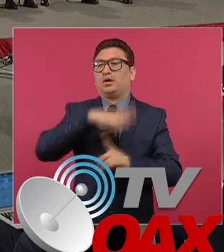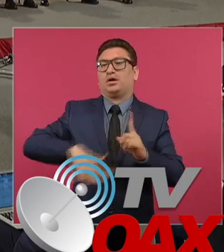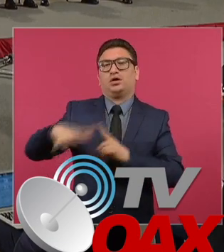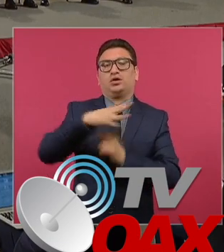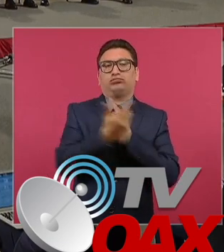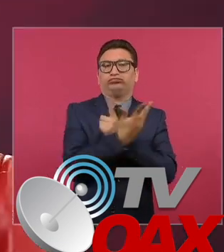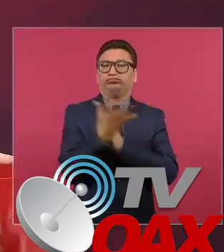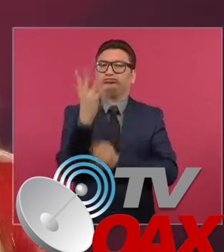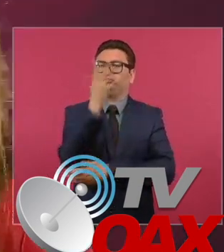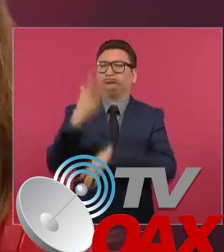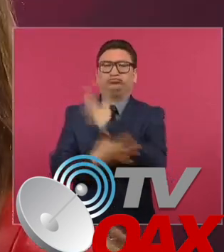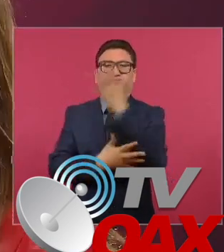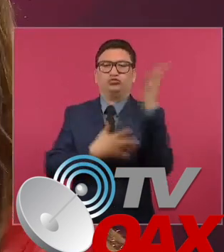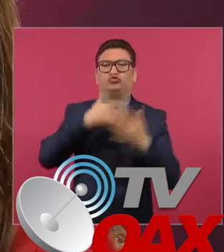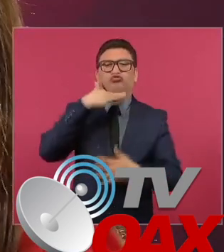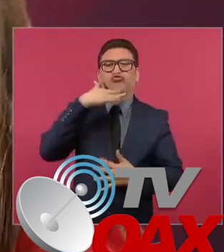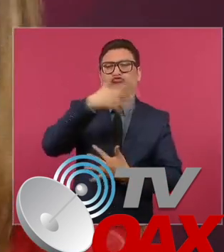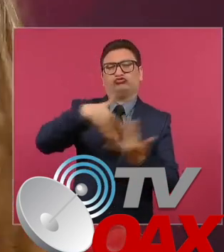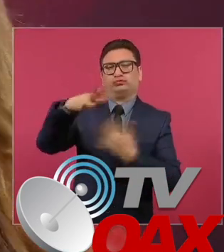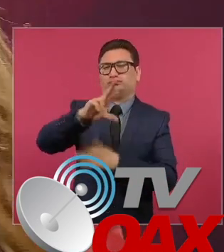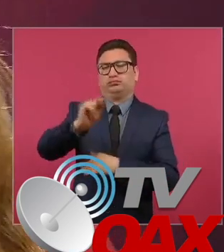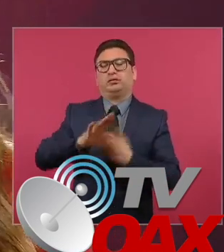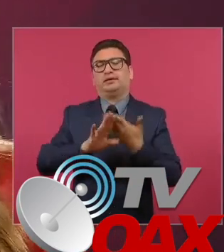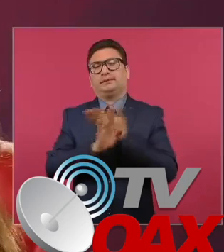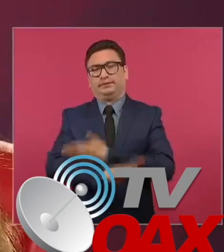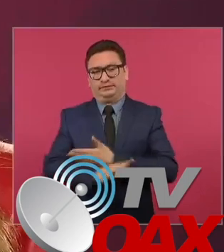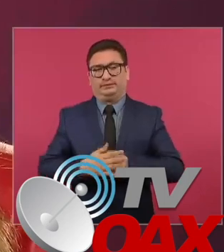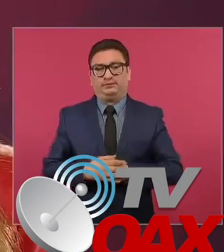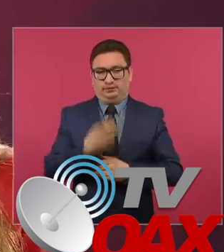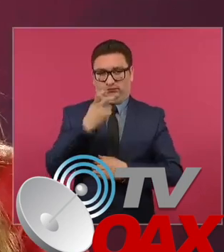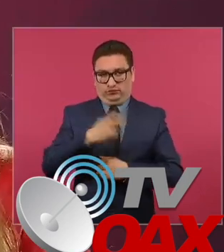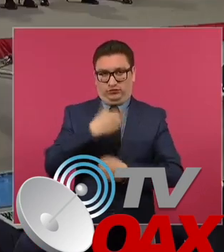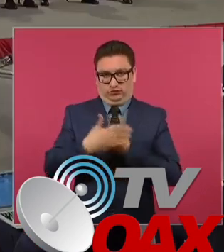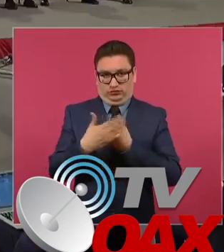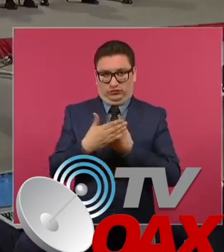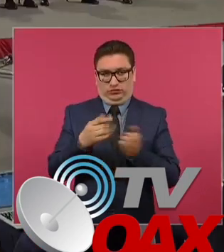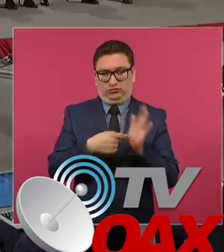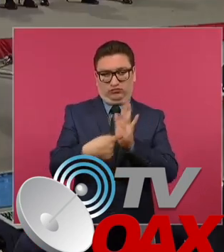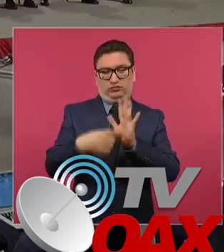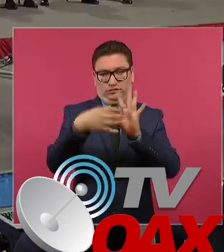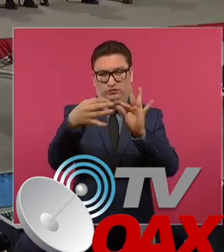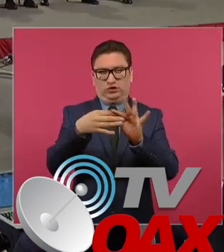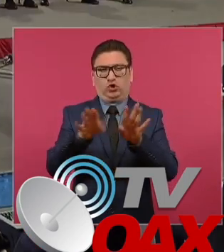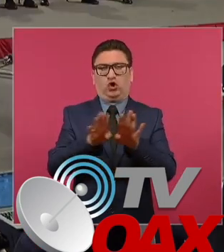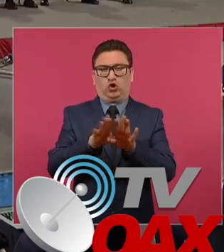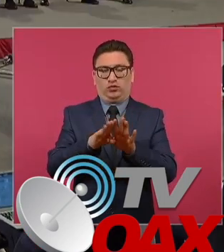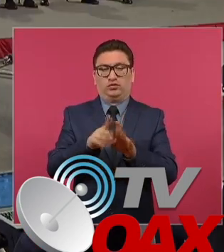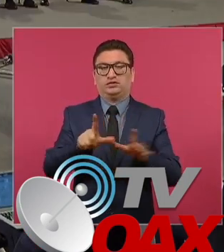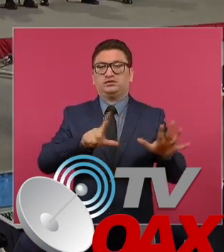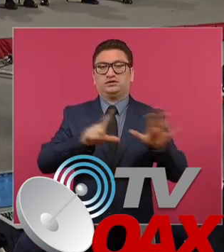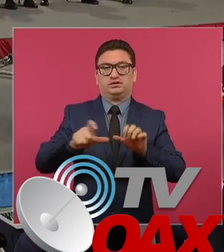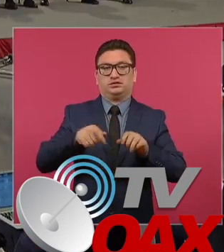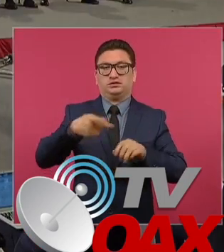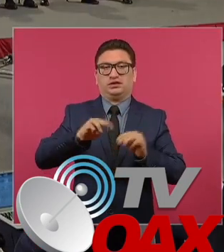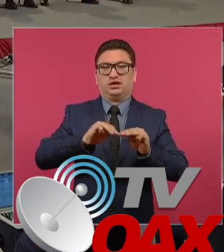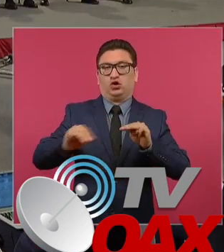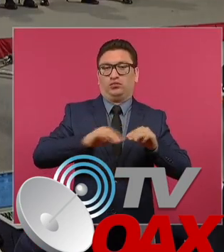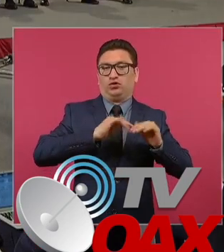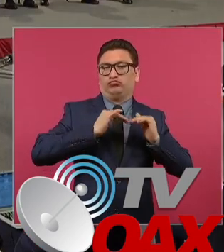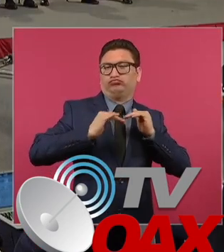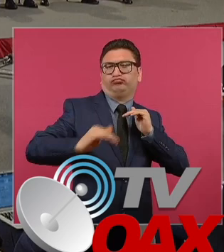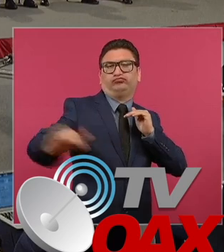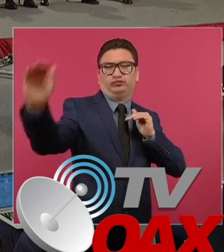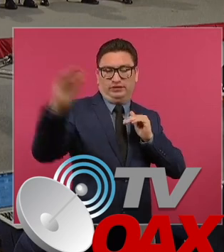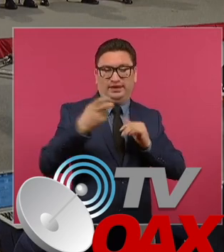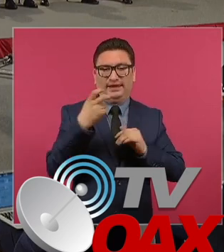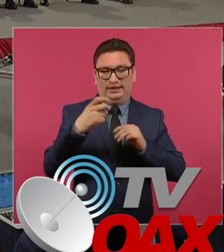y que no se contamine. En la siguiente vamos a ver cuáles son los alcances. A través de 700 kilómetros está esta catenaria,